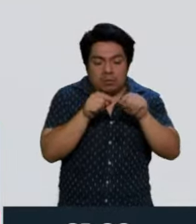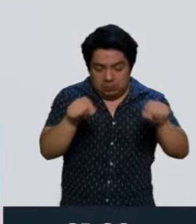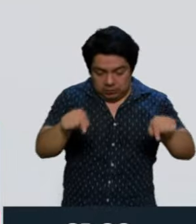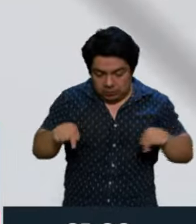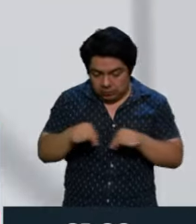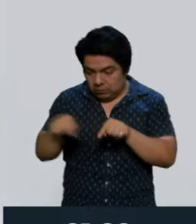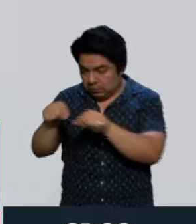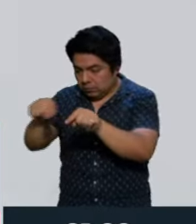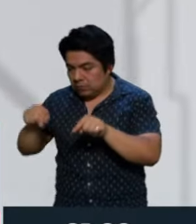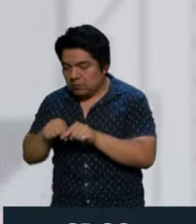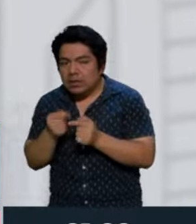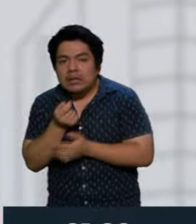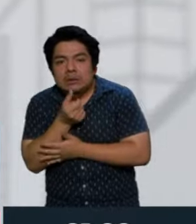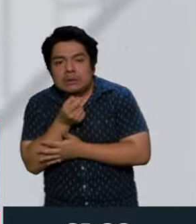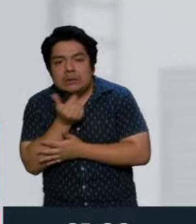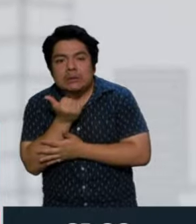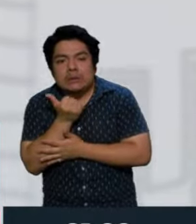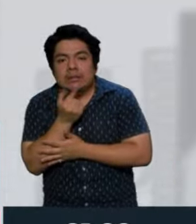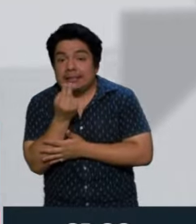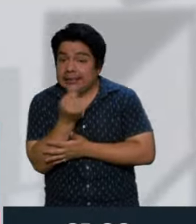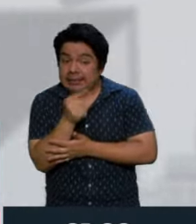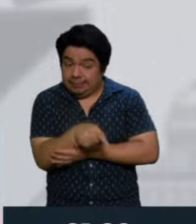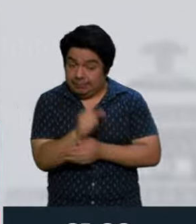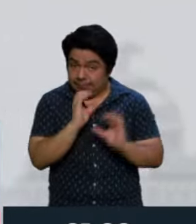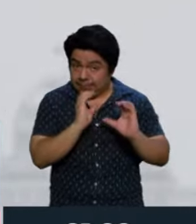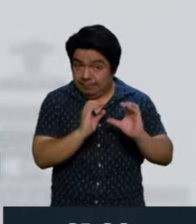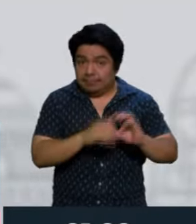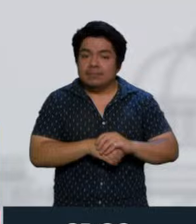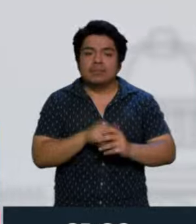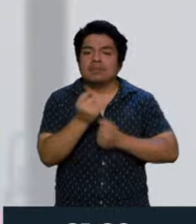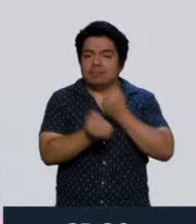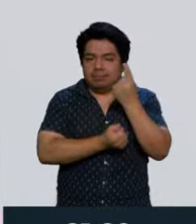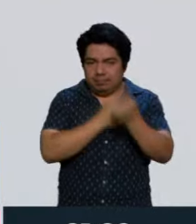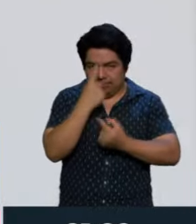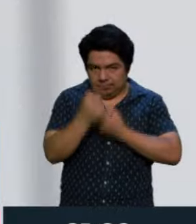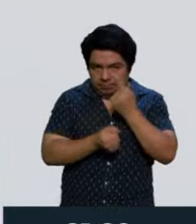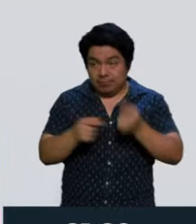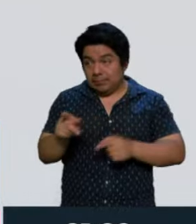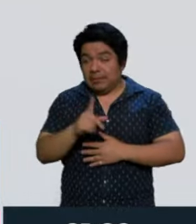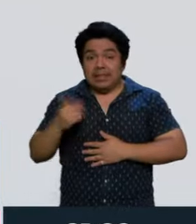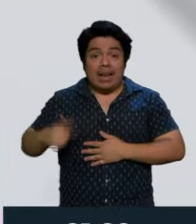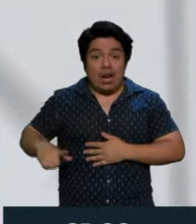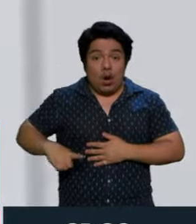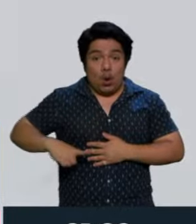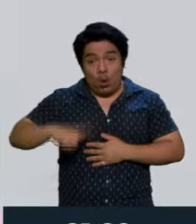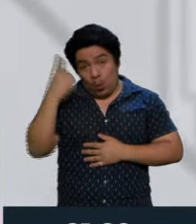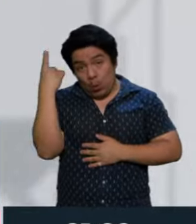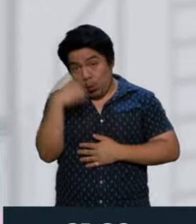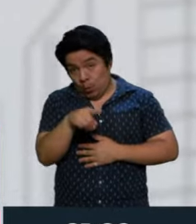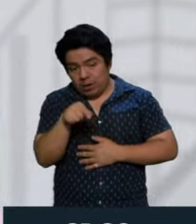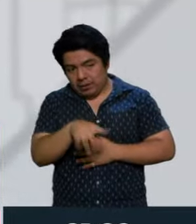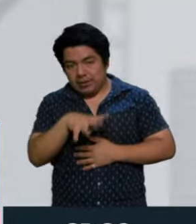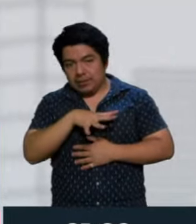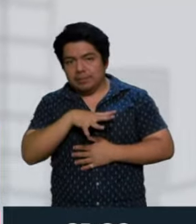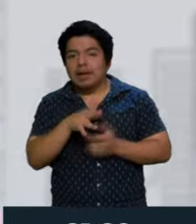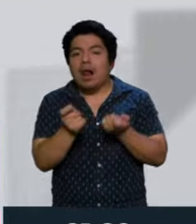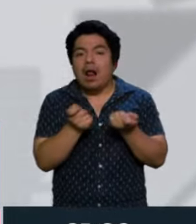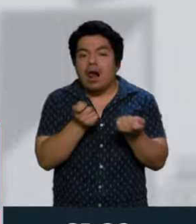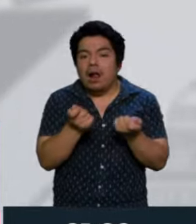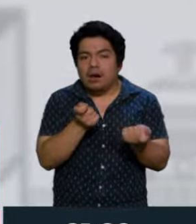un bien que hay que cuidar y siempre que hay suelo que es de propiedad pública, lo cual es administrado